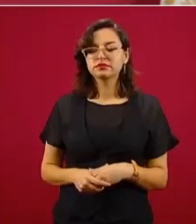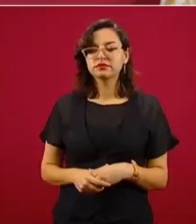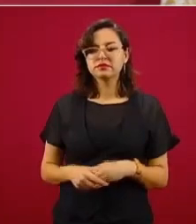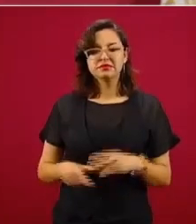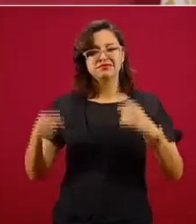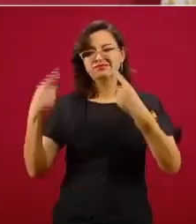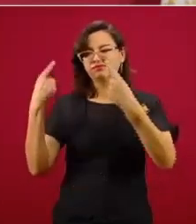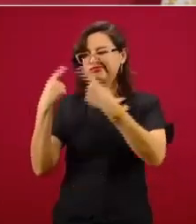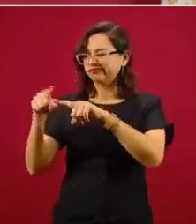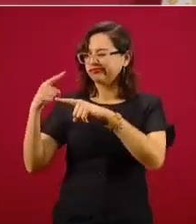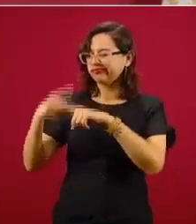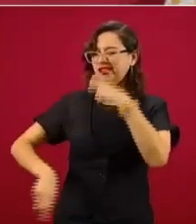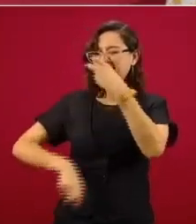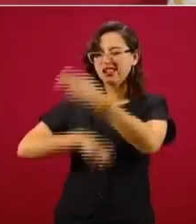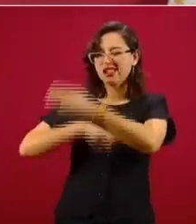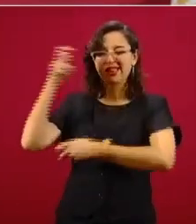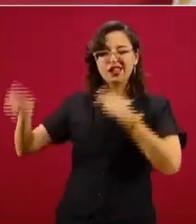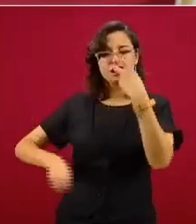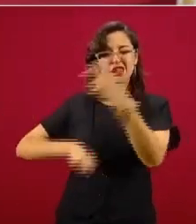Etcétera, etcétera, etcétera.